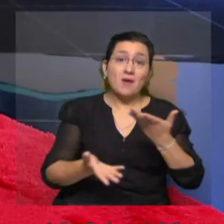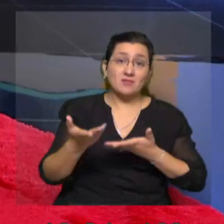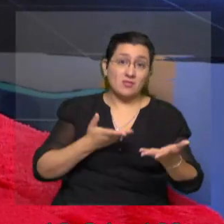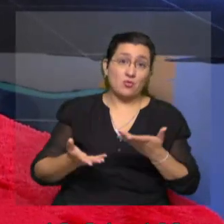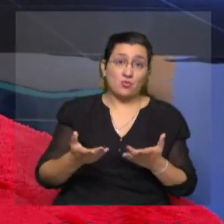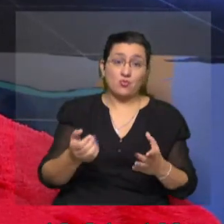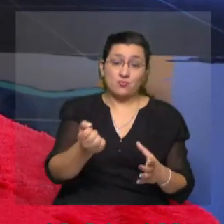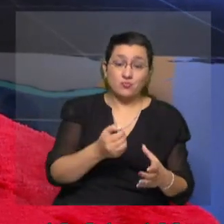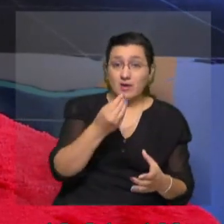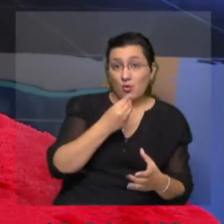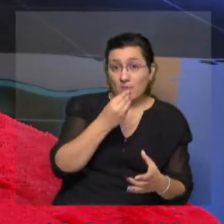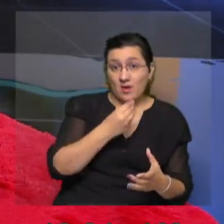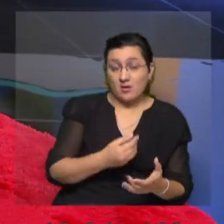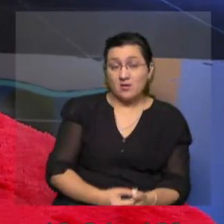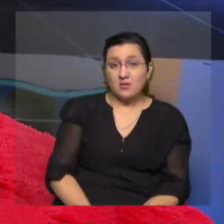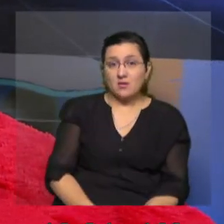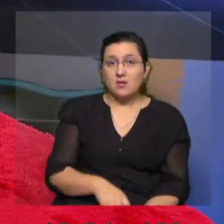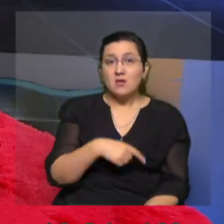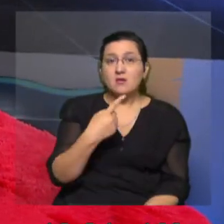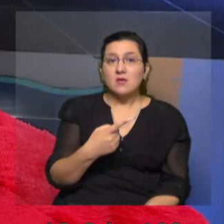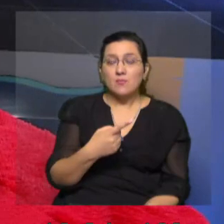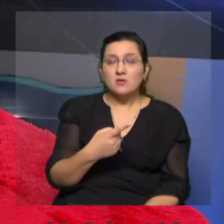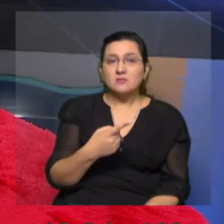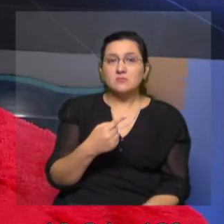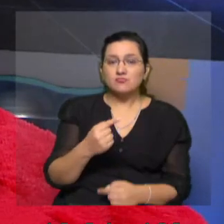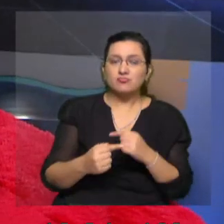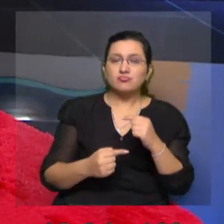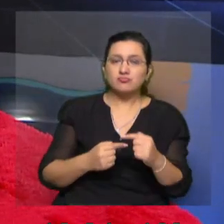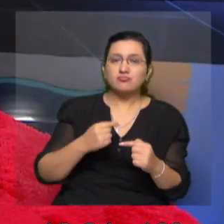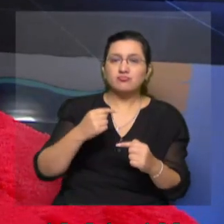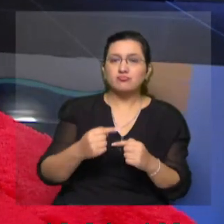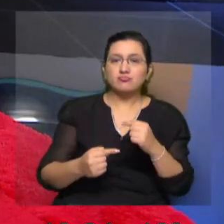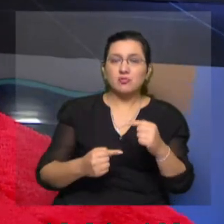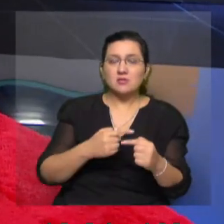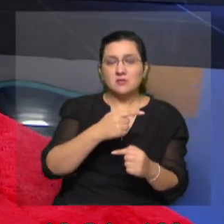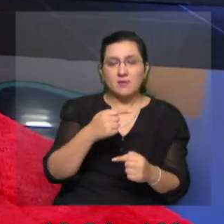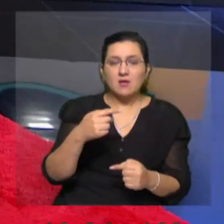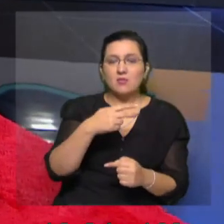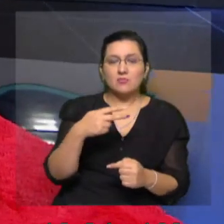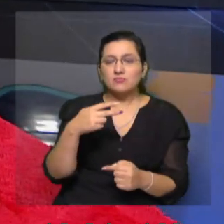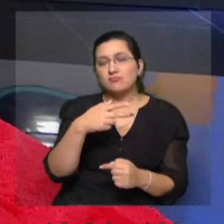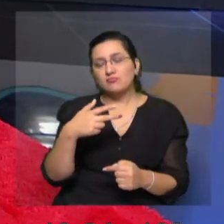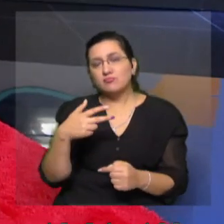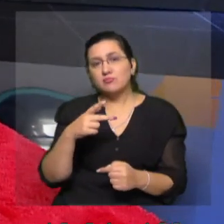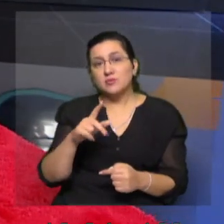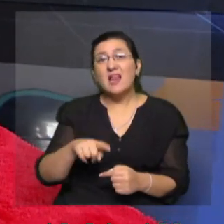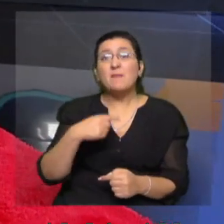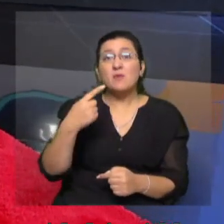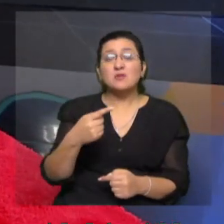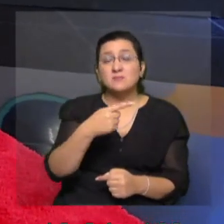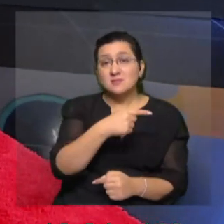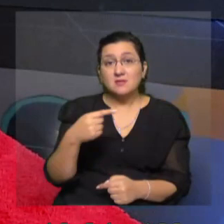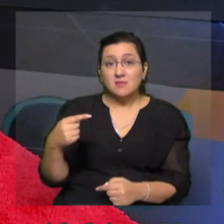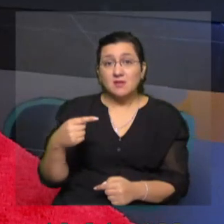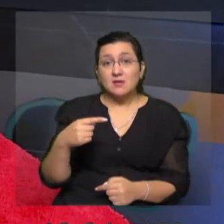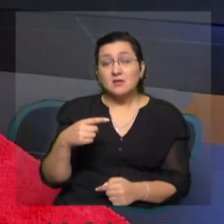cuenta que... Y después, al correr de semana tras semana, que empezamos... Ya la próxima semana algo